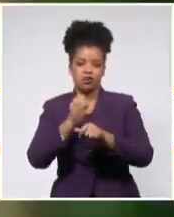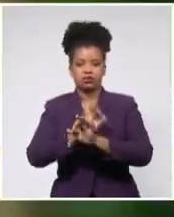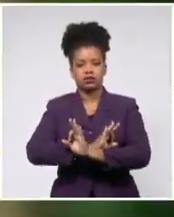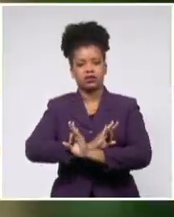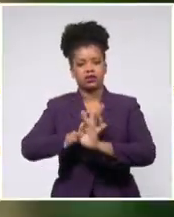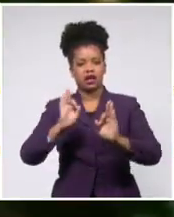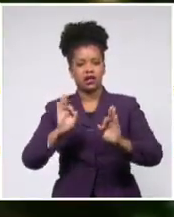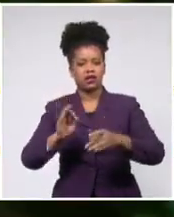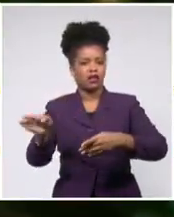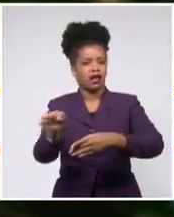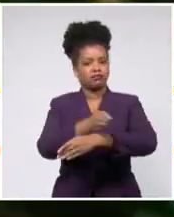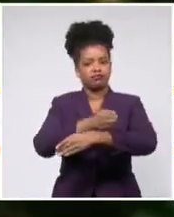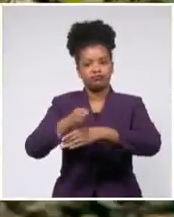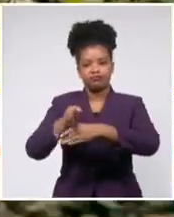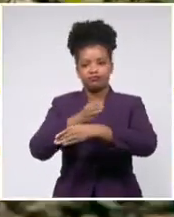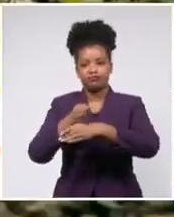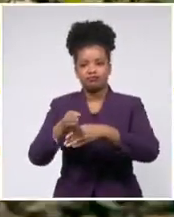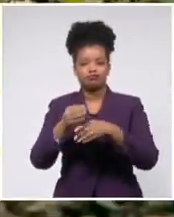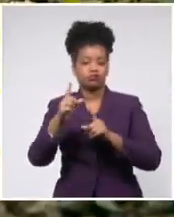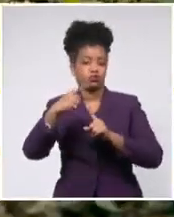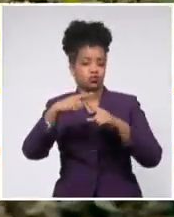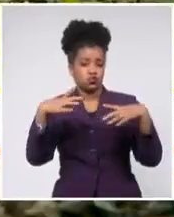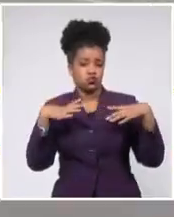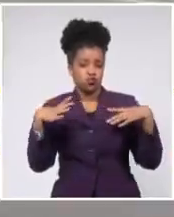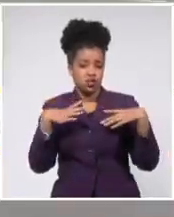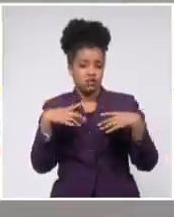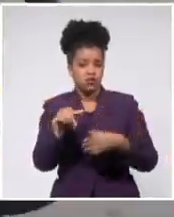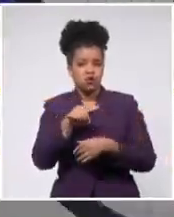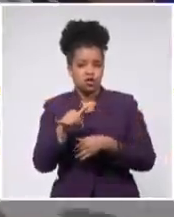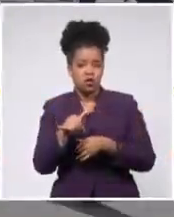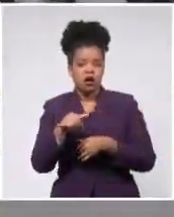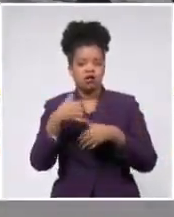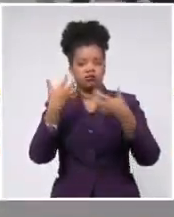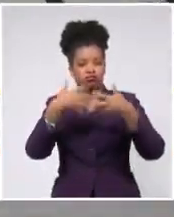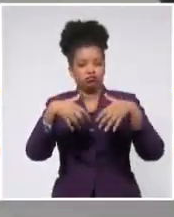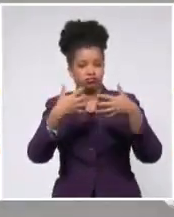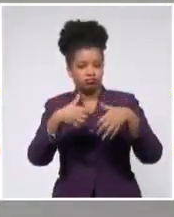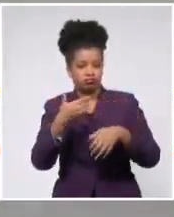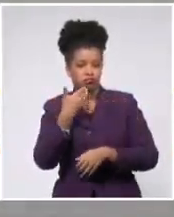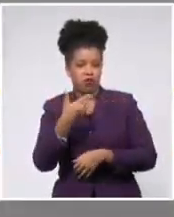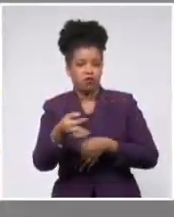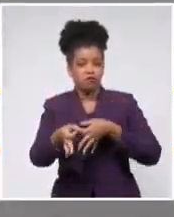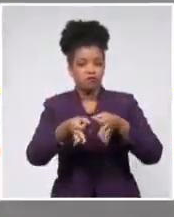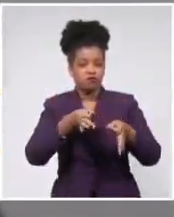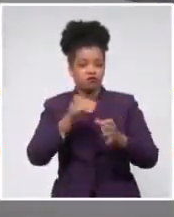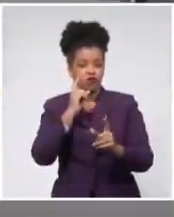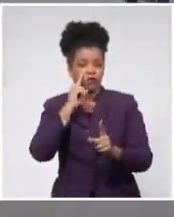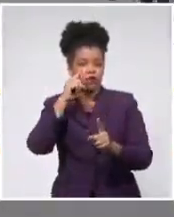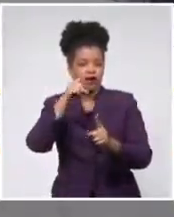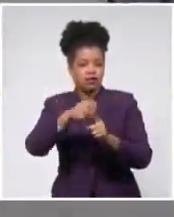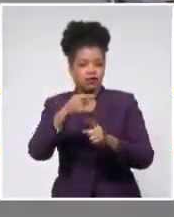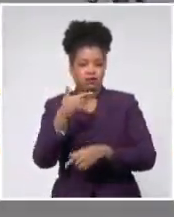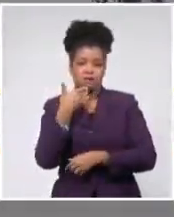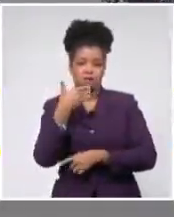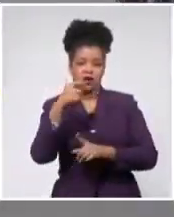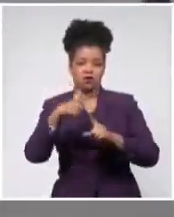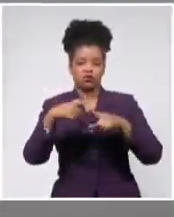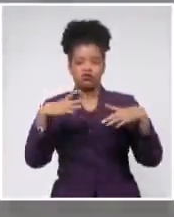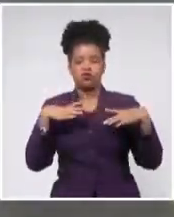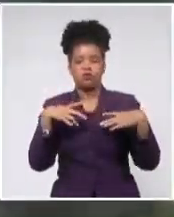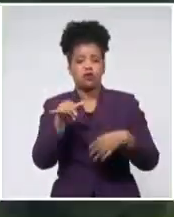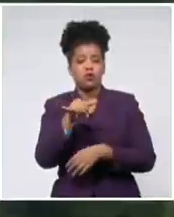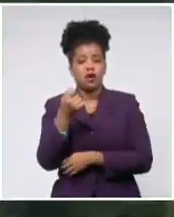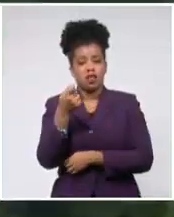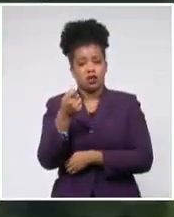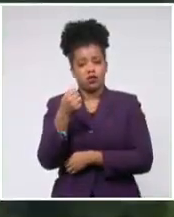la diversificación de la oferta y el encadenamiento productivo en función de impulsar el sector y la economía